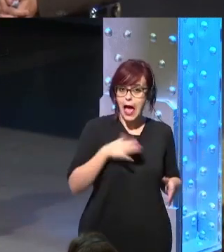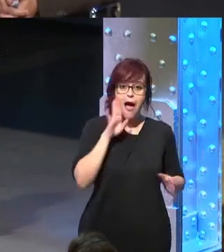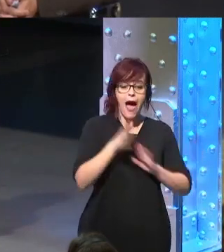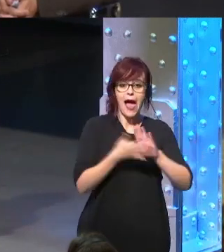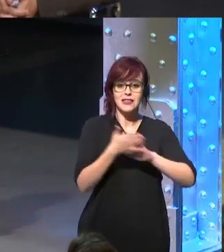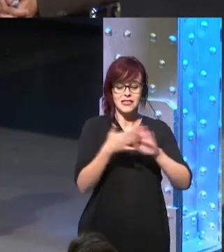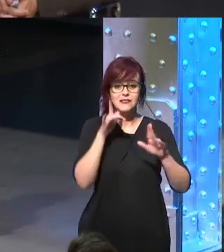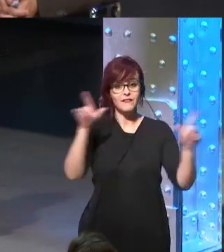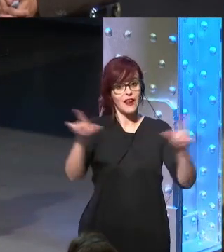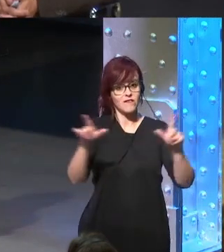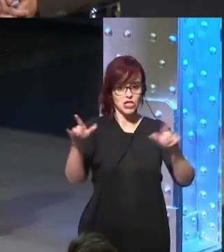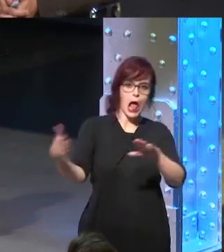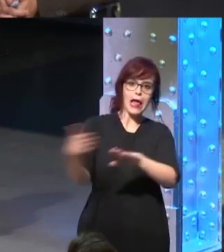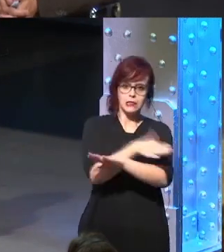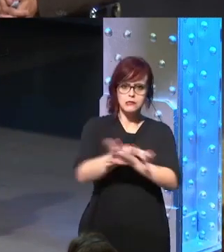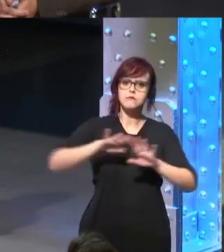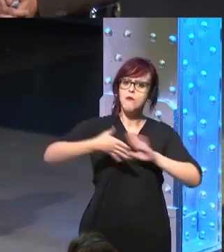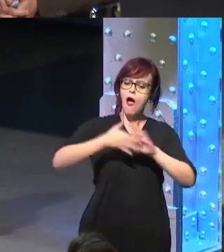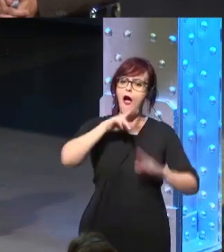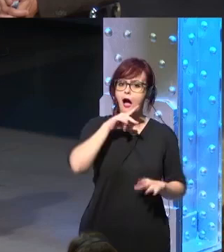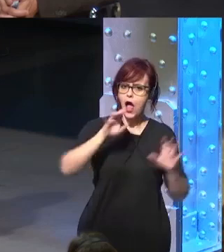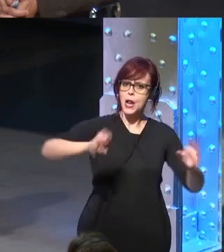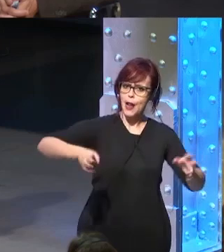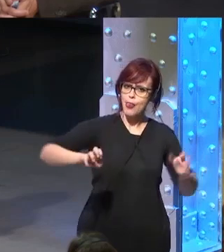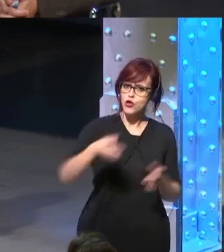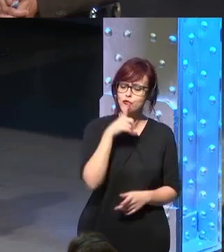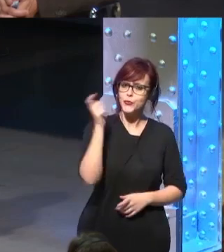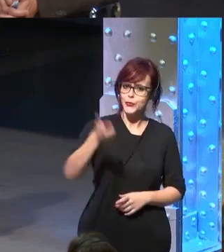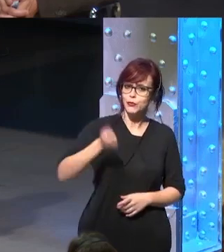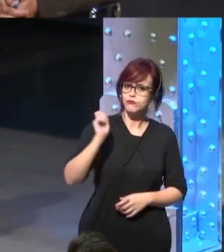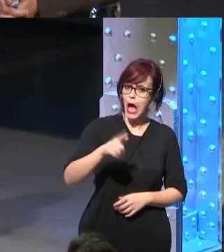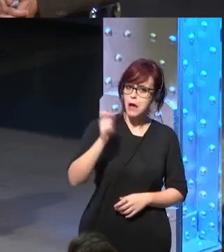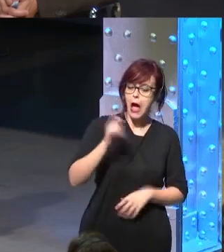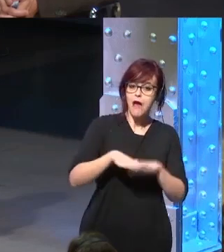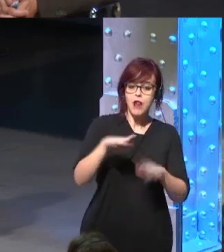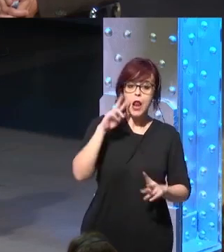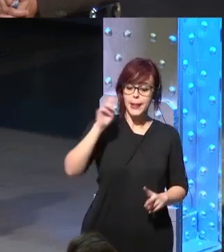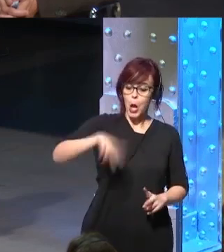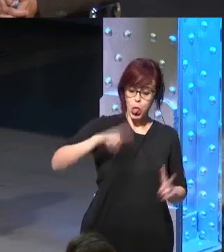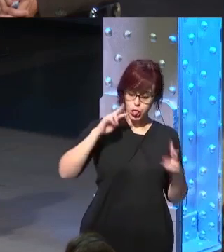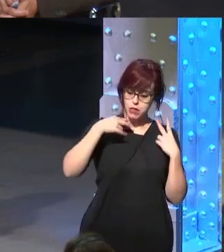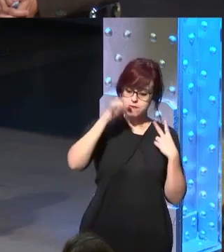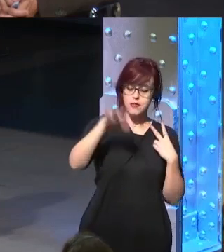de hacer televisión, hice bastante radio, y yo creo que una de las cosas maravillosas de la radio es que nadie te reconoce.